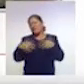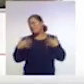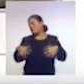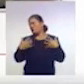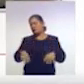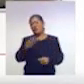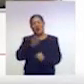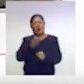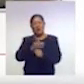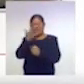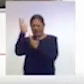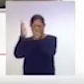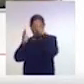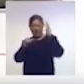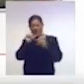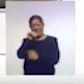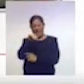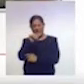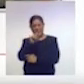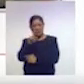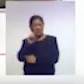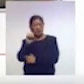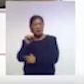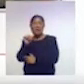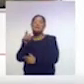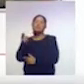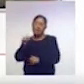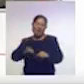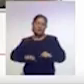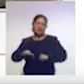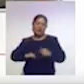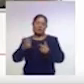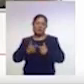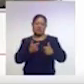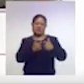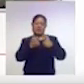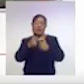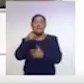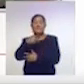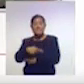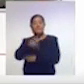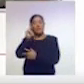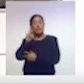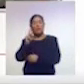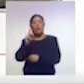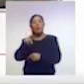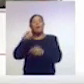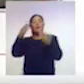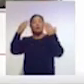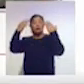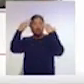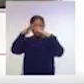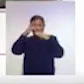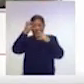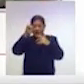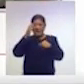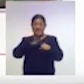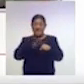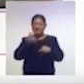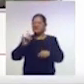del Amazonas, por actividades, por supuesto, económicas, pero sí, sobre todo porque hay como un